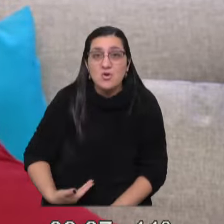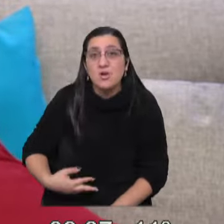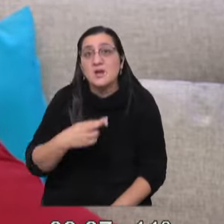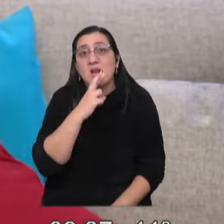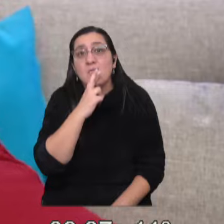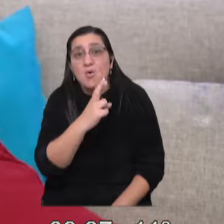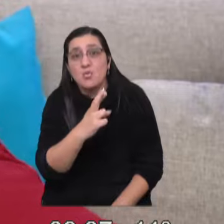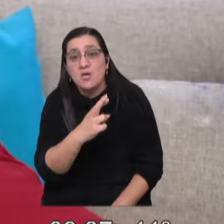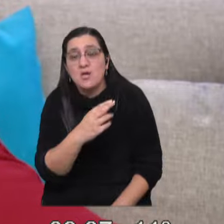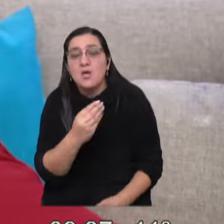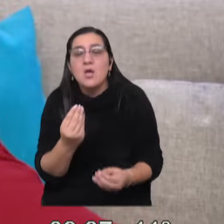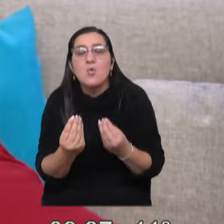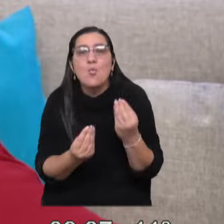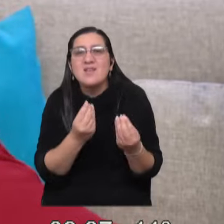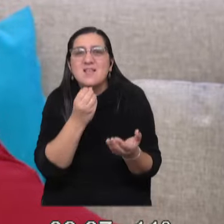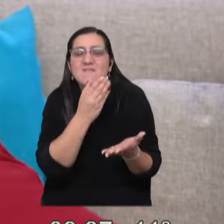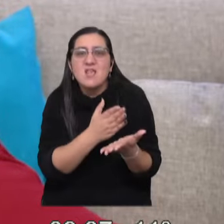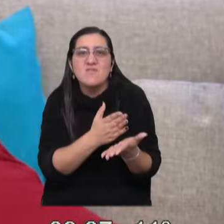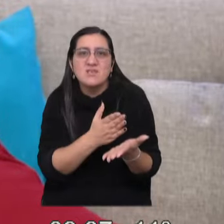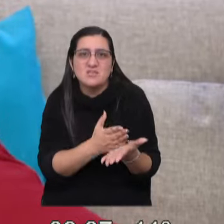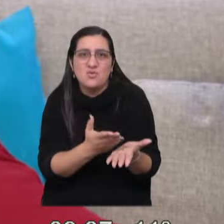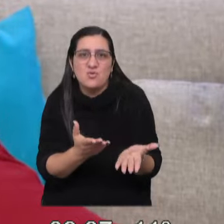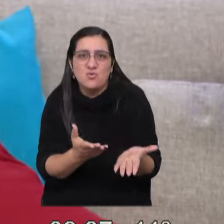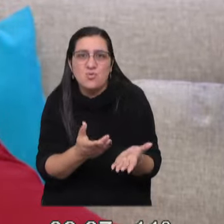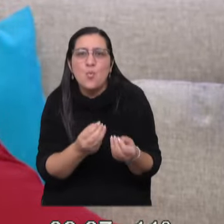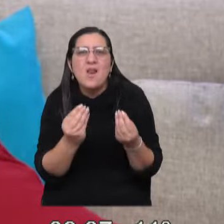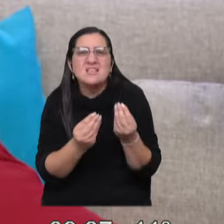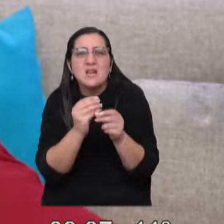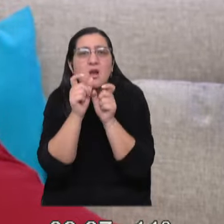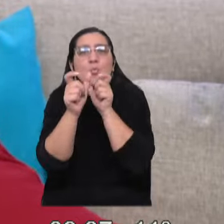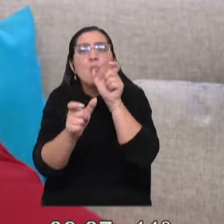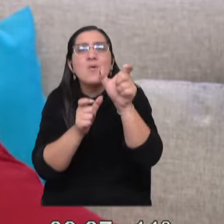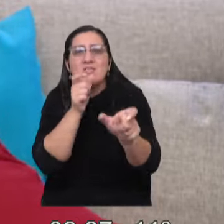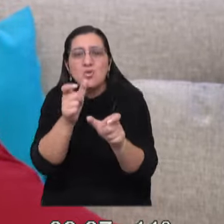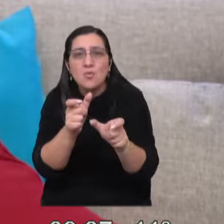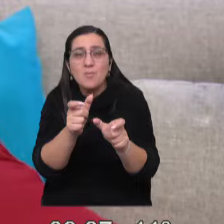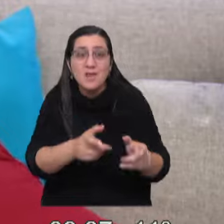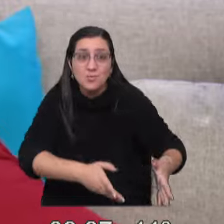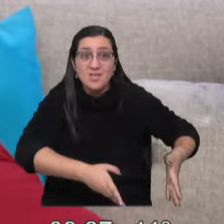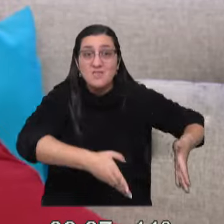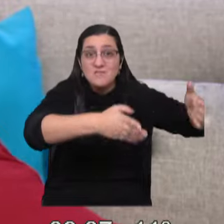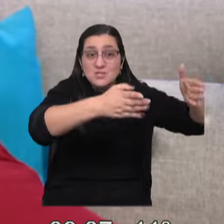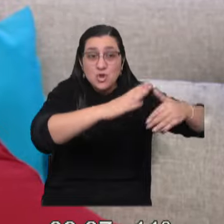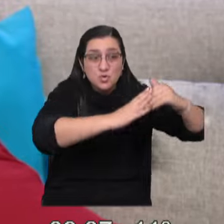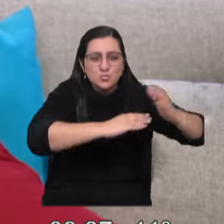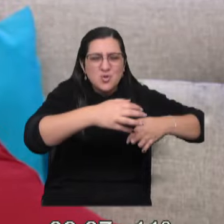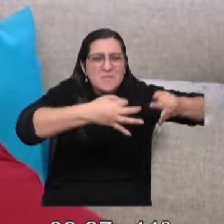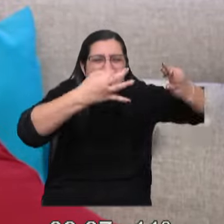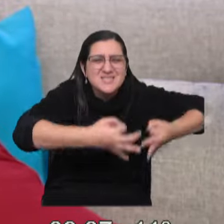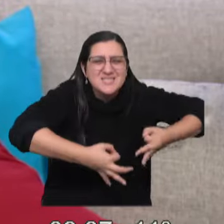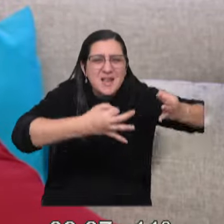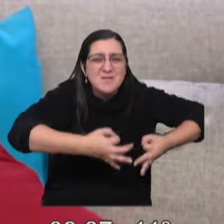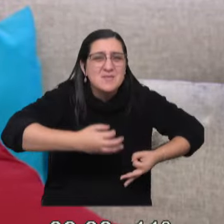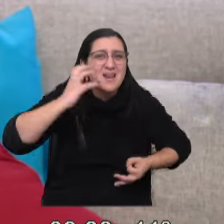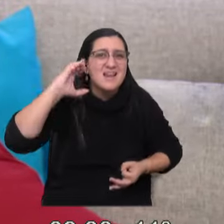en cuál es el este argumento para que un edificio construido especialmente para